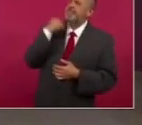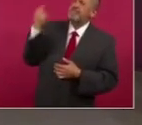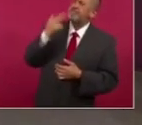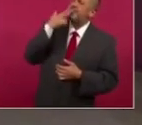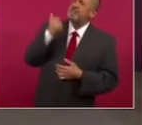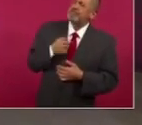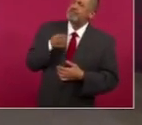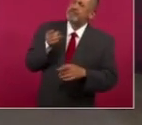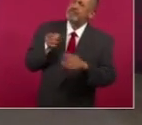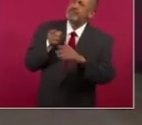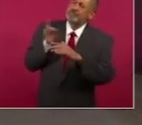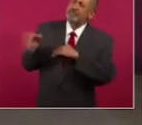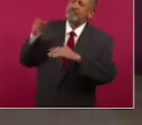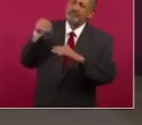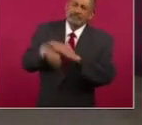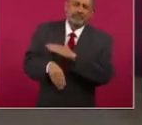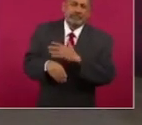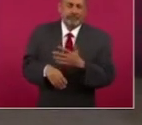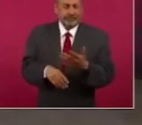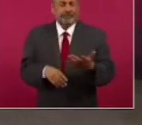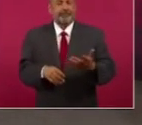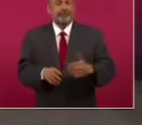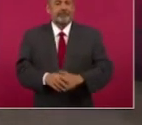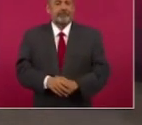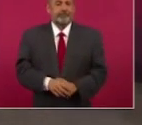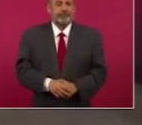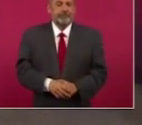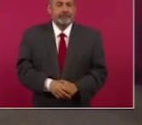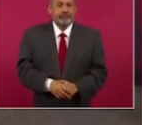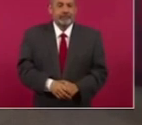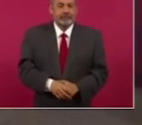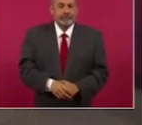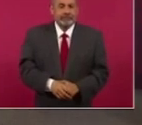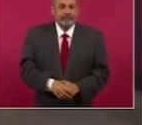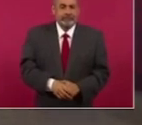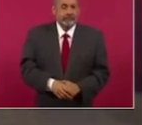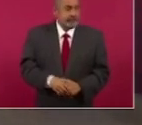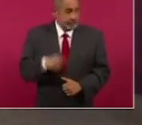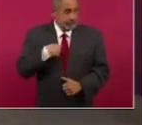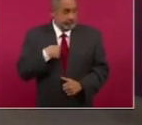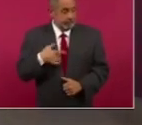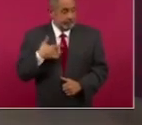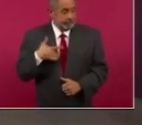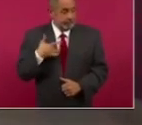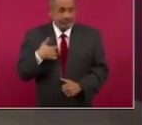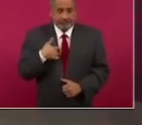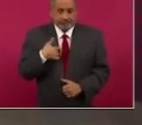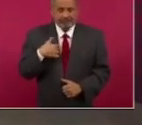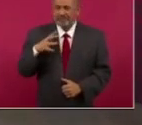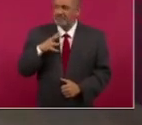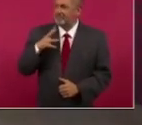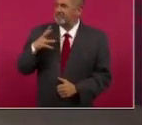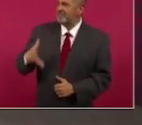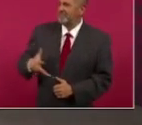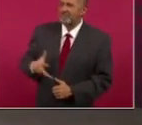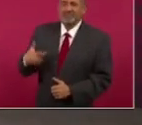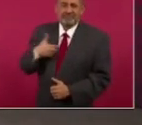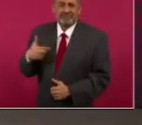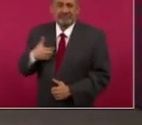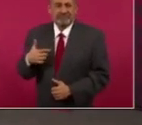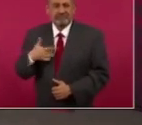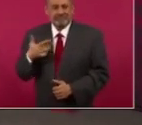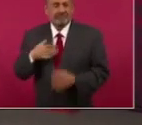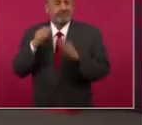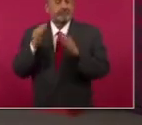Y bueno, pues esto fue lo que salió a exponer el presidente Andrés Manuel López Obrador, que el grupillo